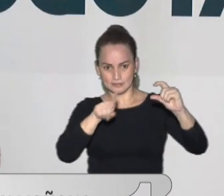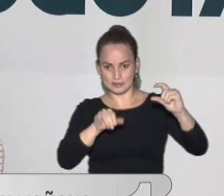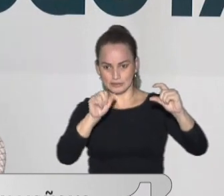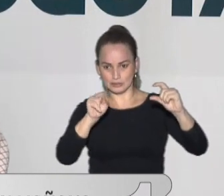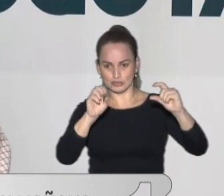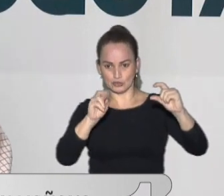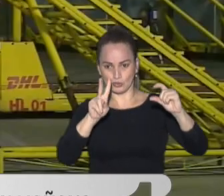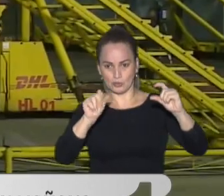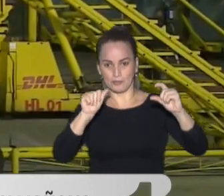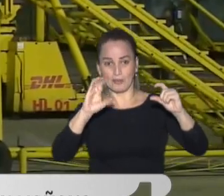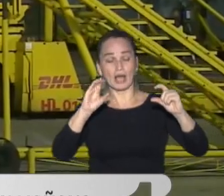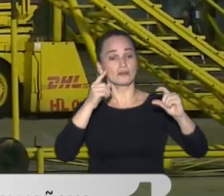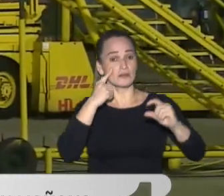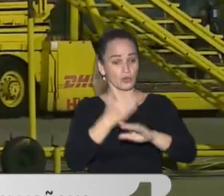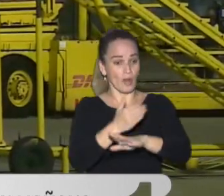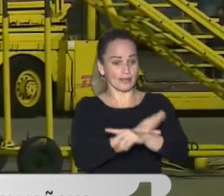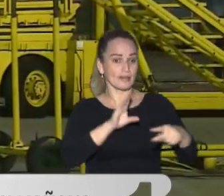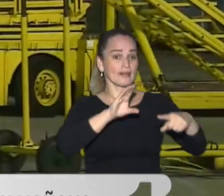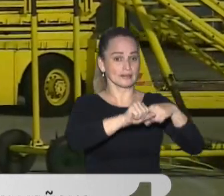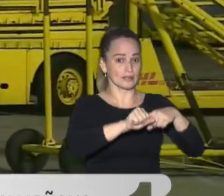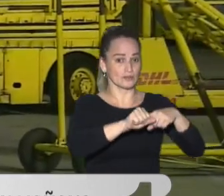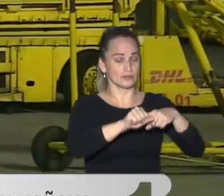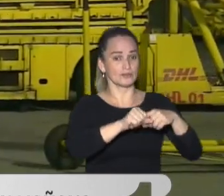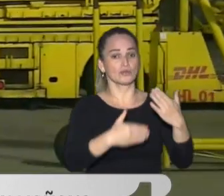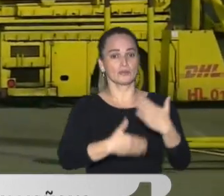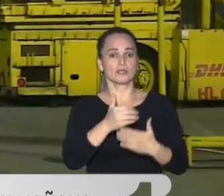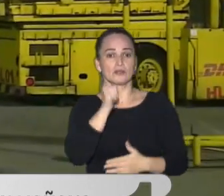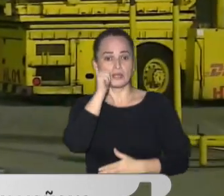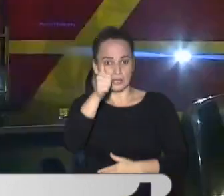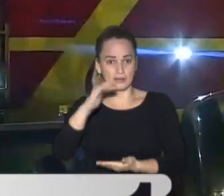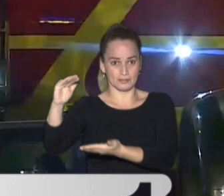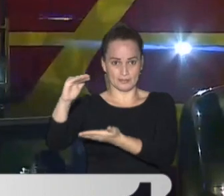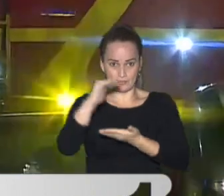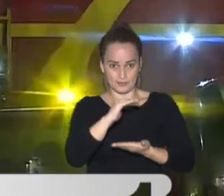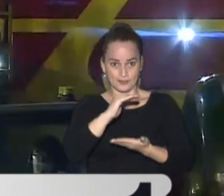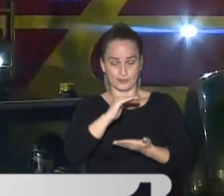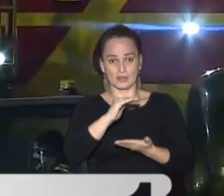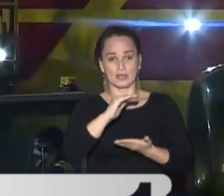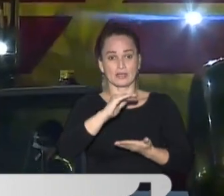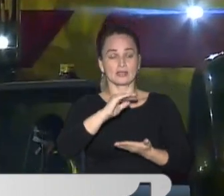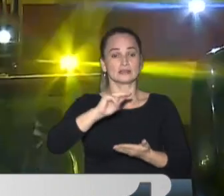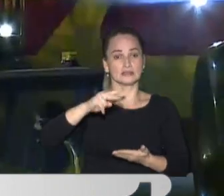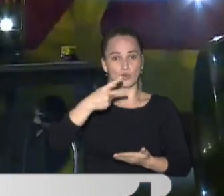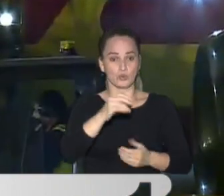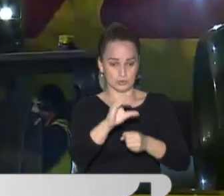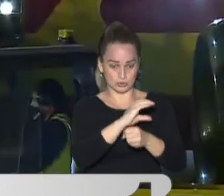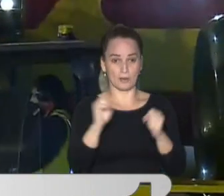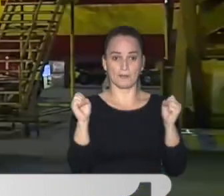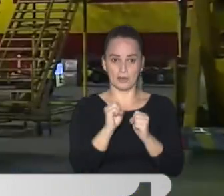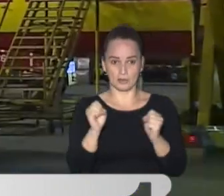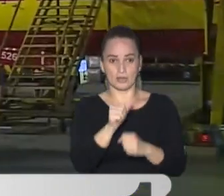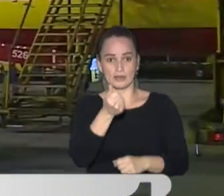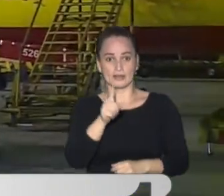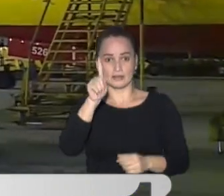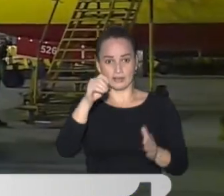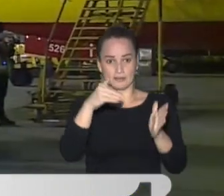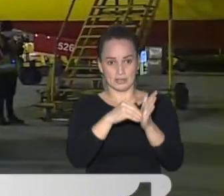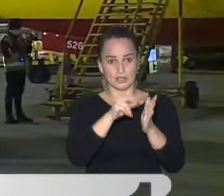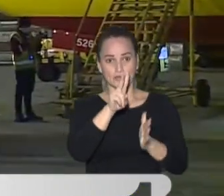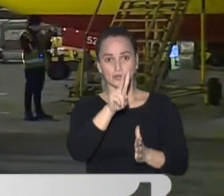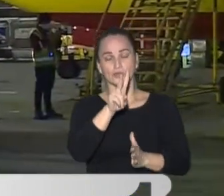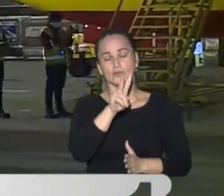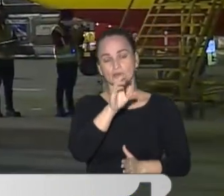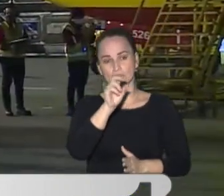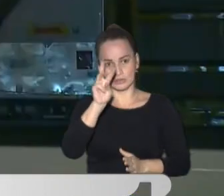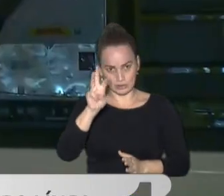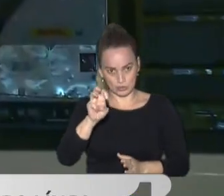a partir de mañana. Por otro lado, con la llegada del segundo lote de Pfizer, Bogotá recibirá 16.218 dosis que serán aplicadas